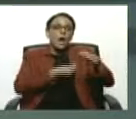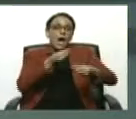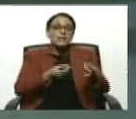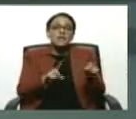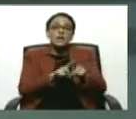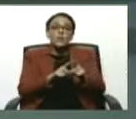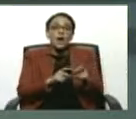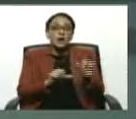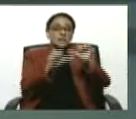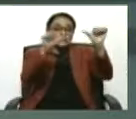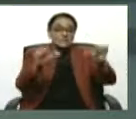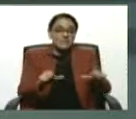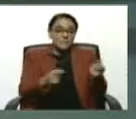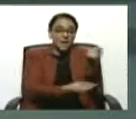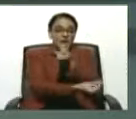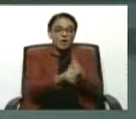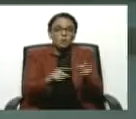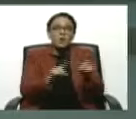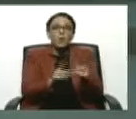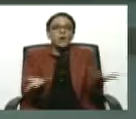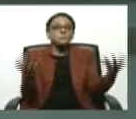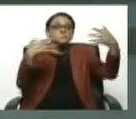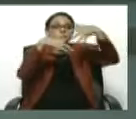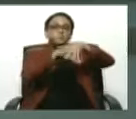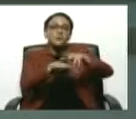diversificado, basado en las amplias